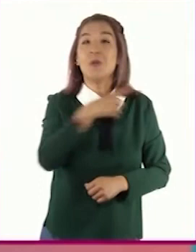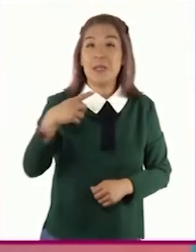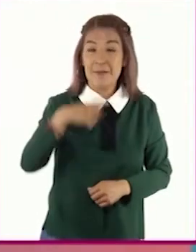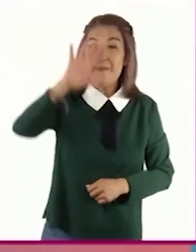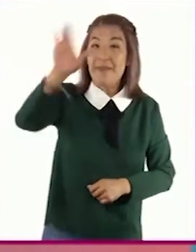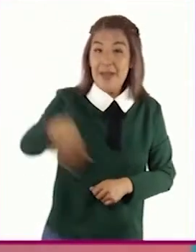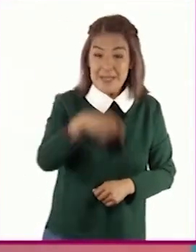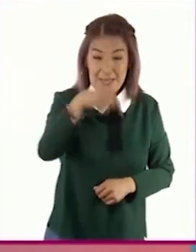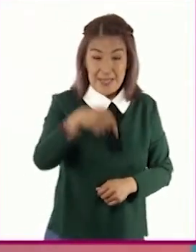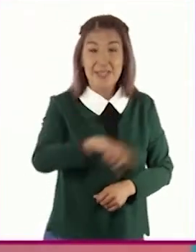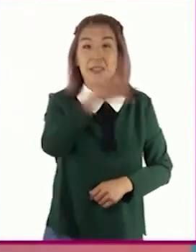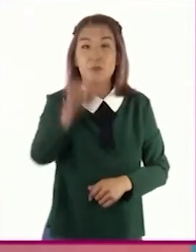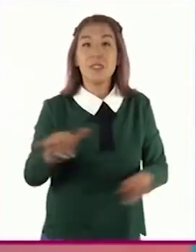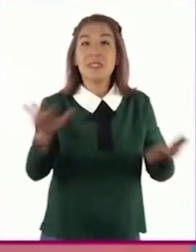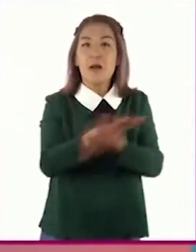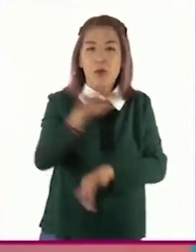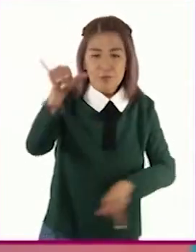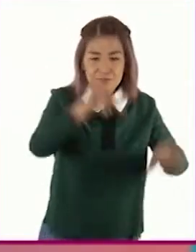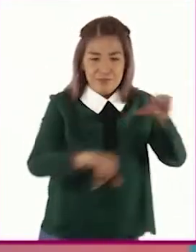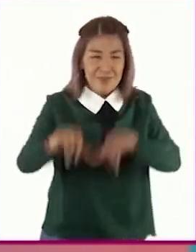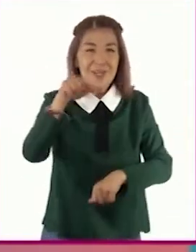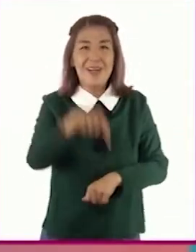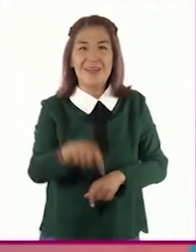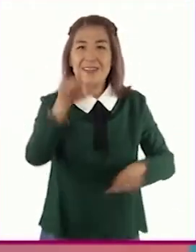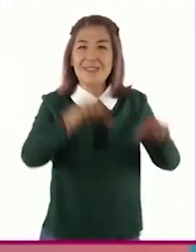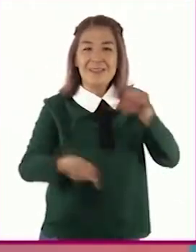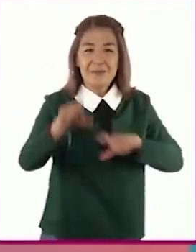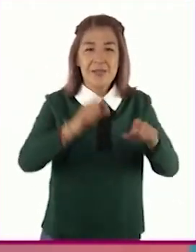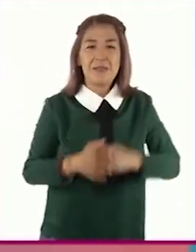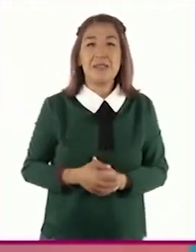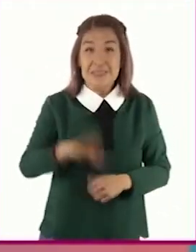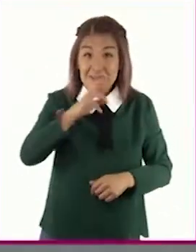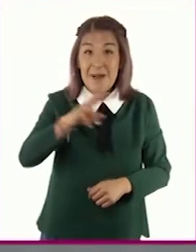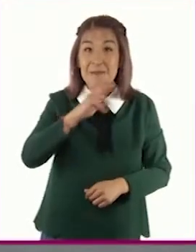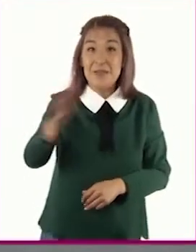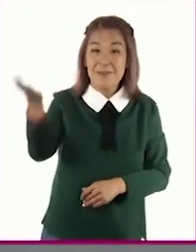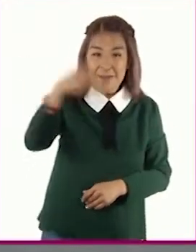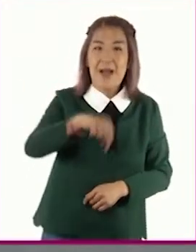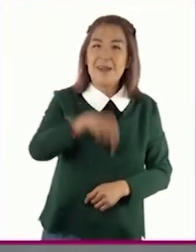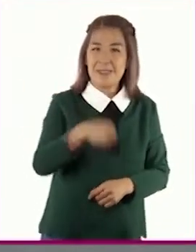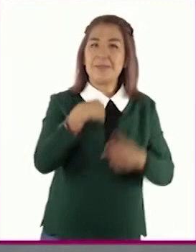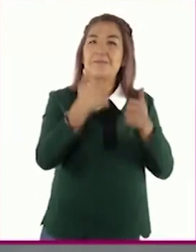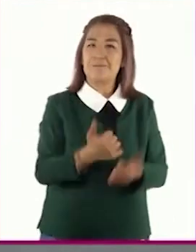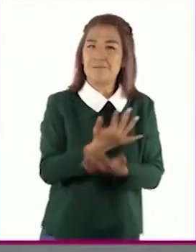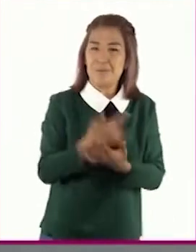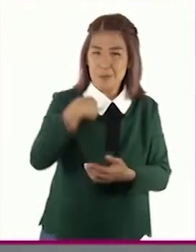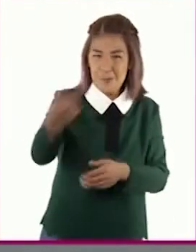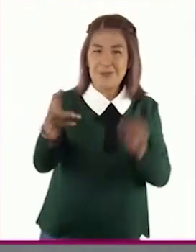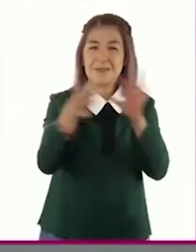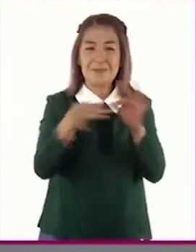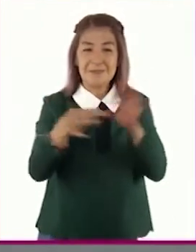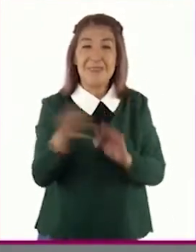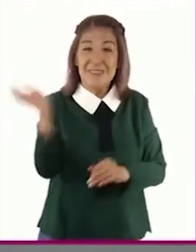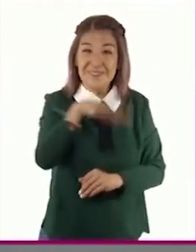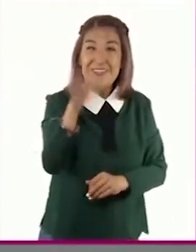y hacer reacciones que muestren cambios químicos. Dense prisa, aquí les explico.